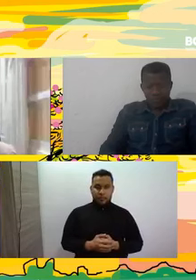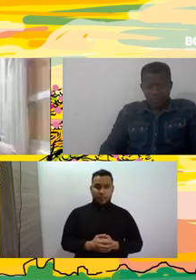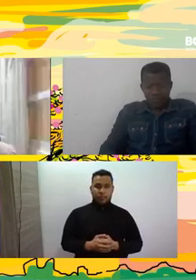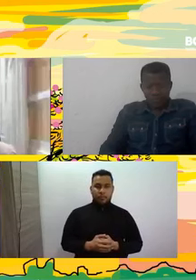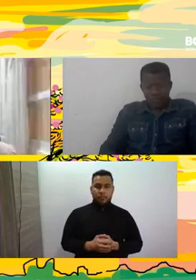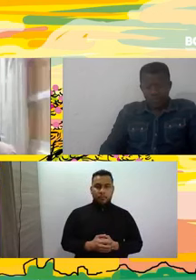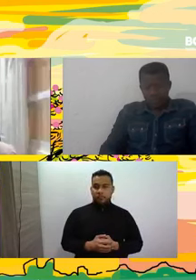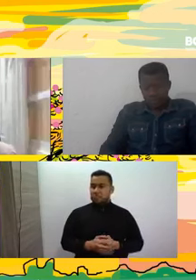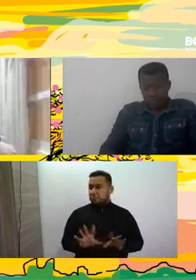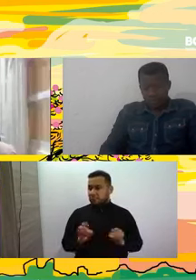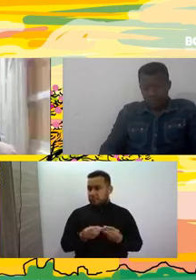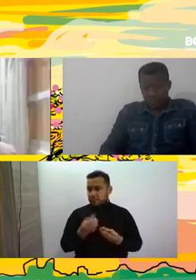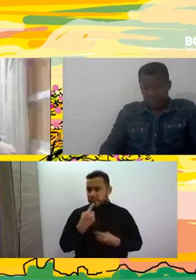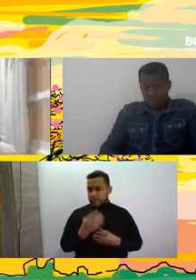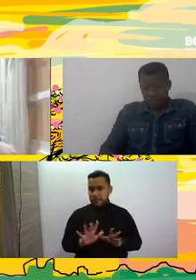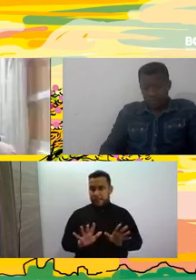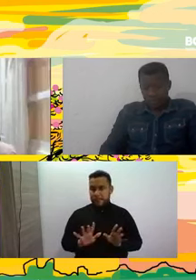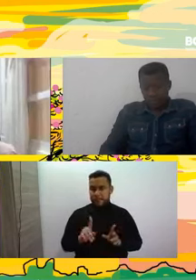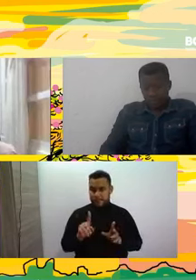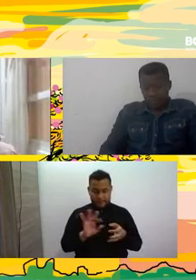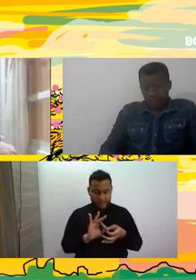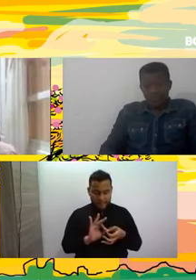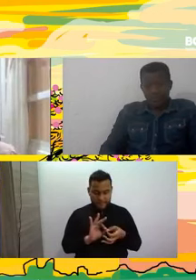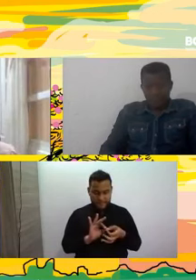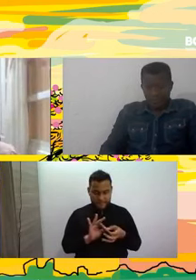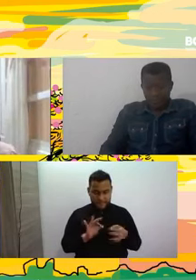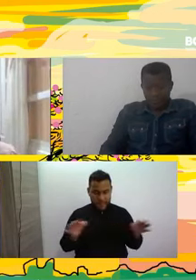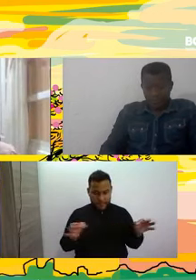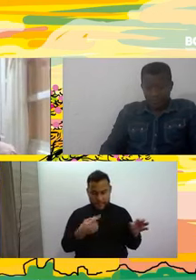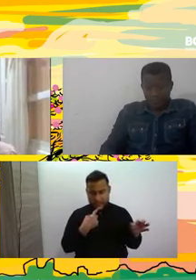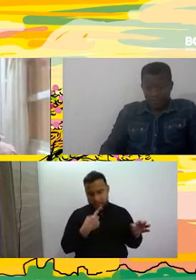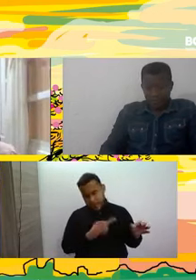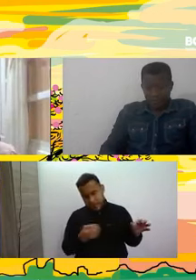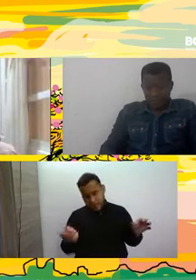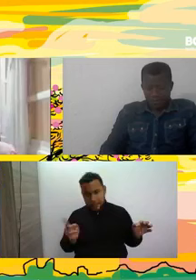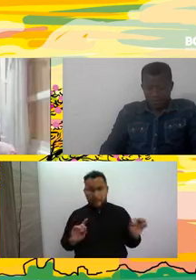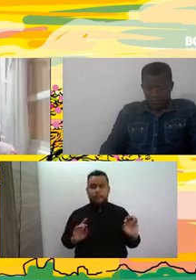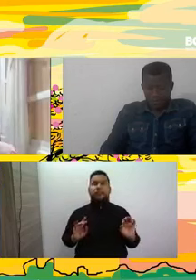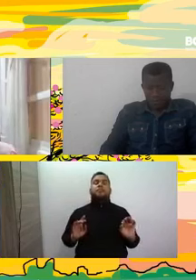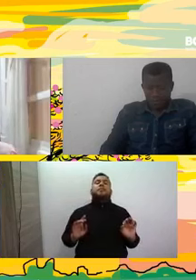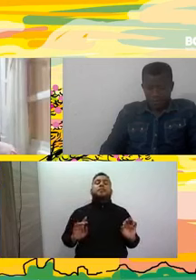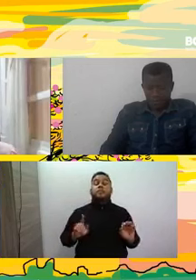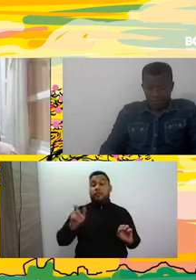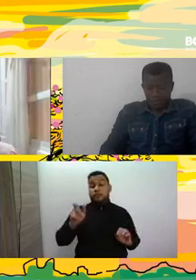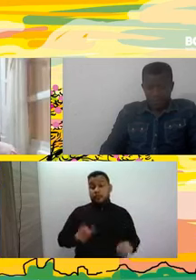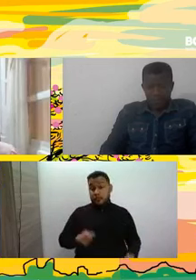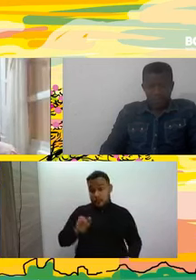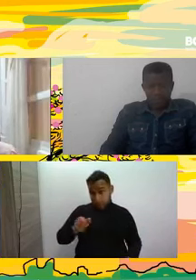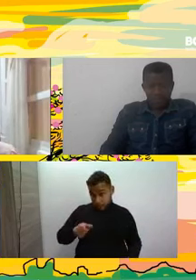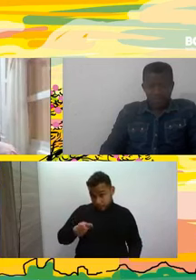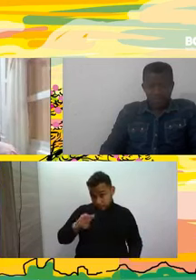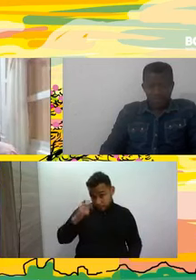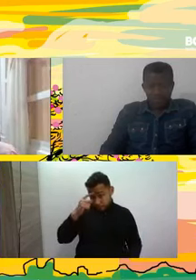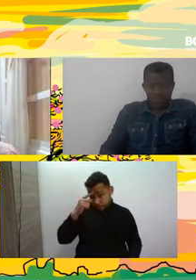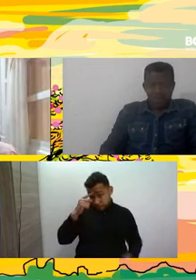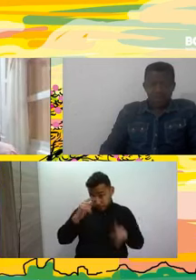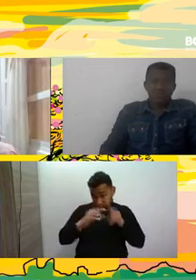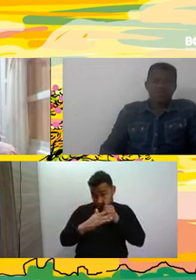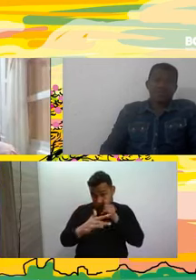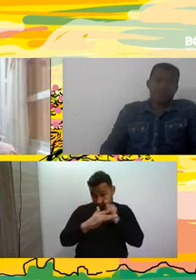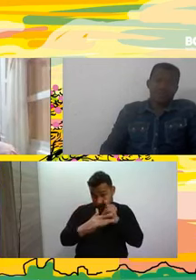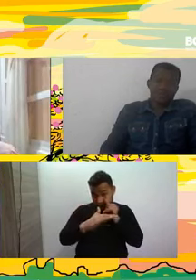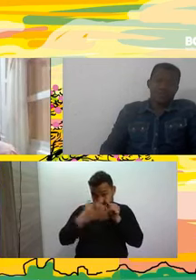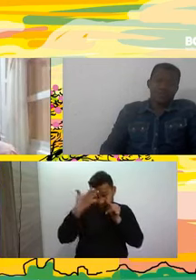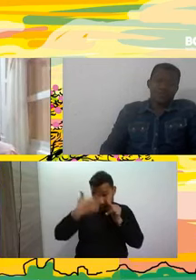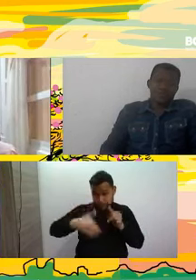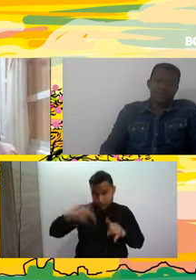Me resta decirles una frase que del filósofo, del escritor Marcel Proust, que